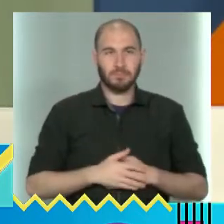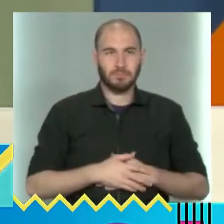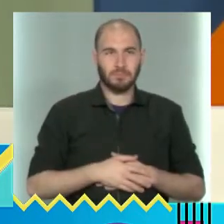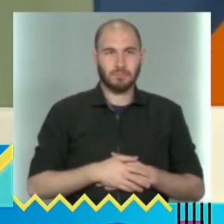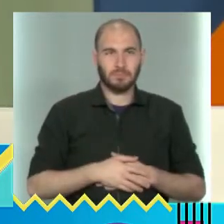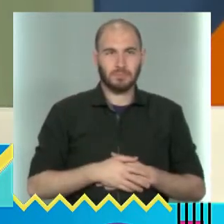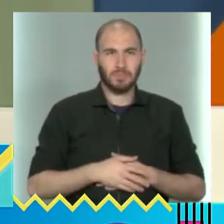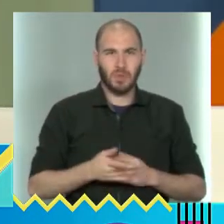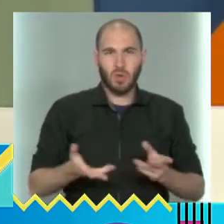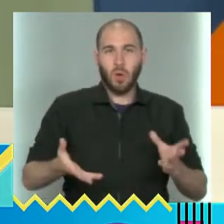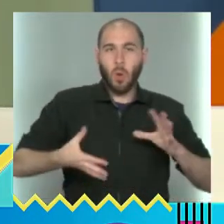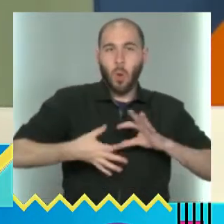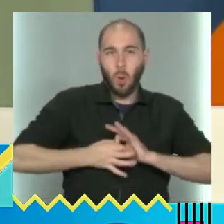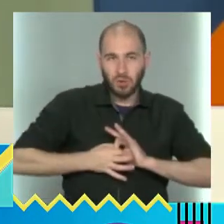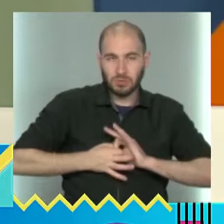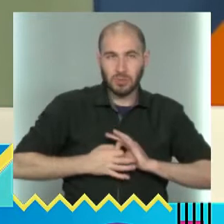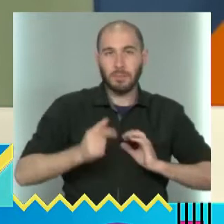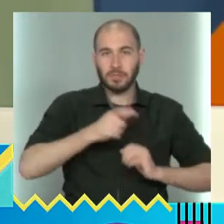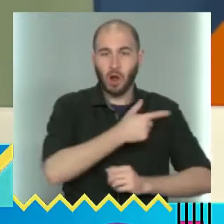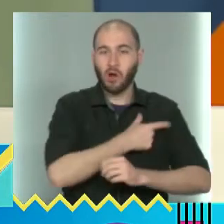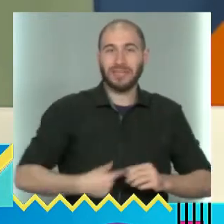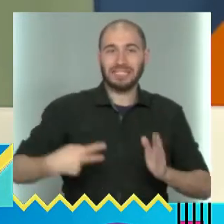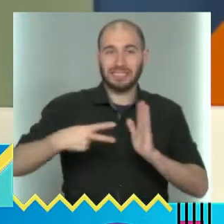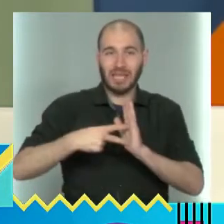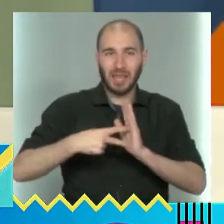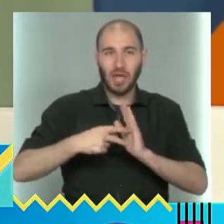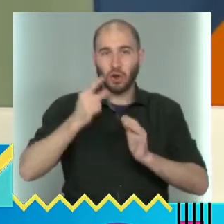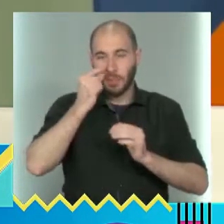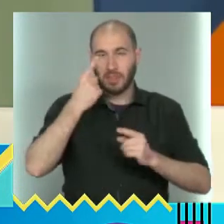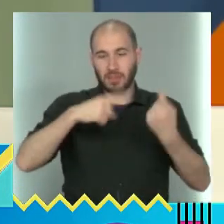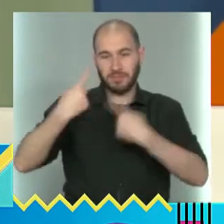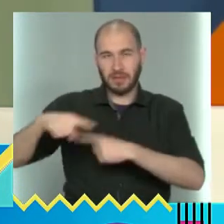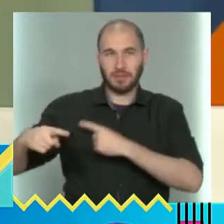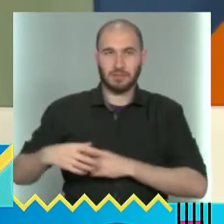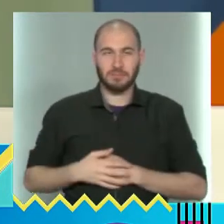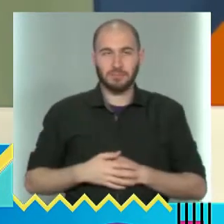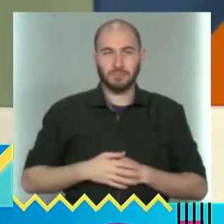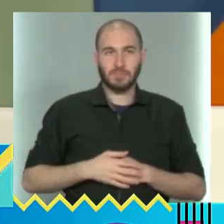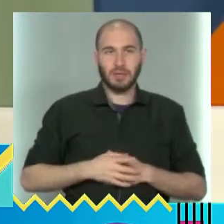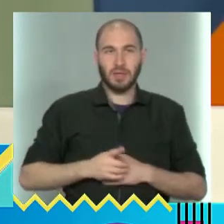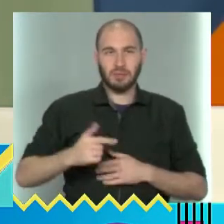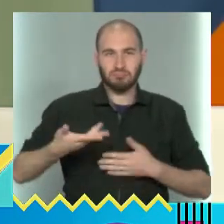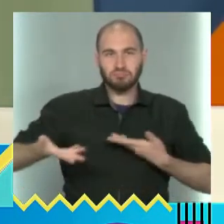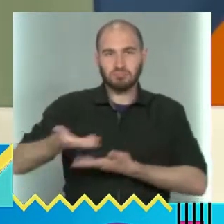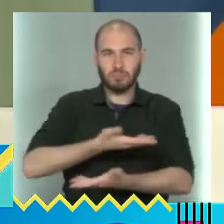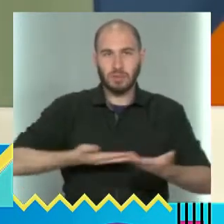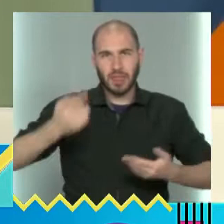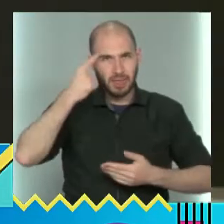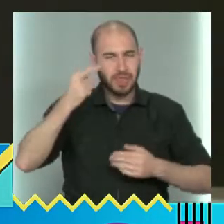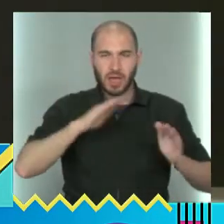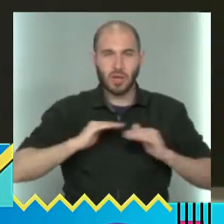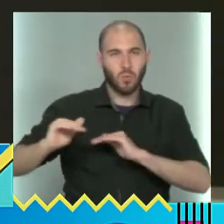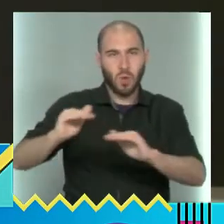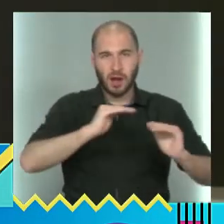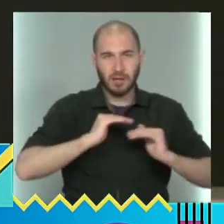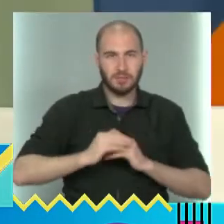hay una coalición, que son los que gobiernan Siria, de distintos partidos políticos que en general comparten la misma ideología. No